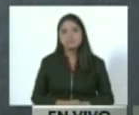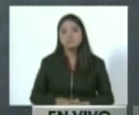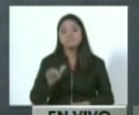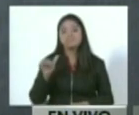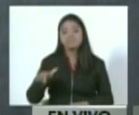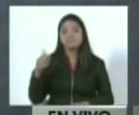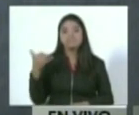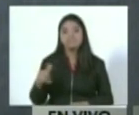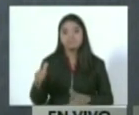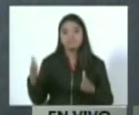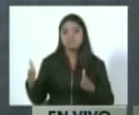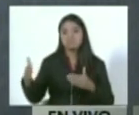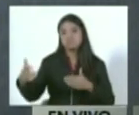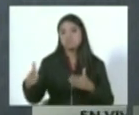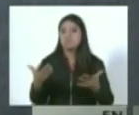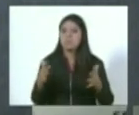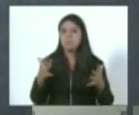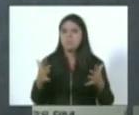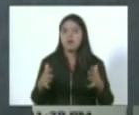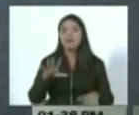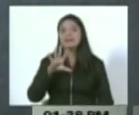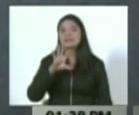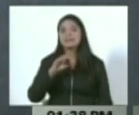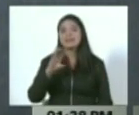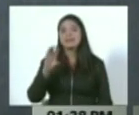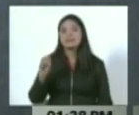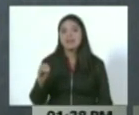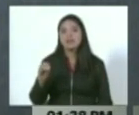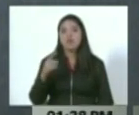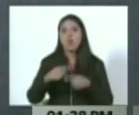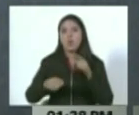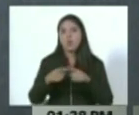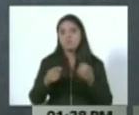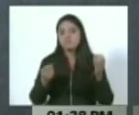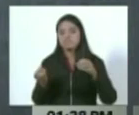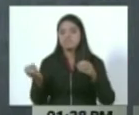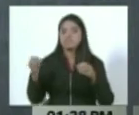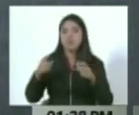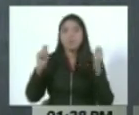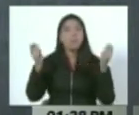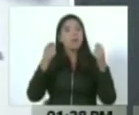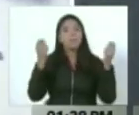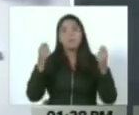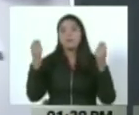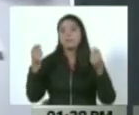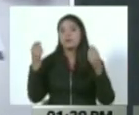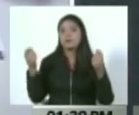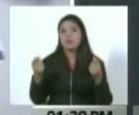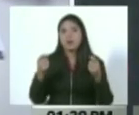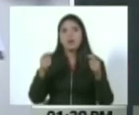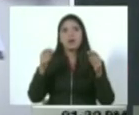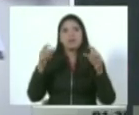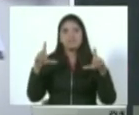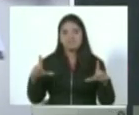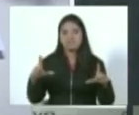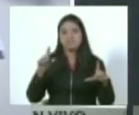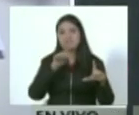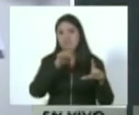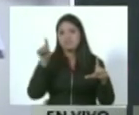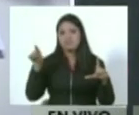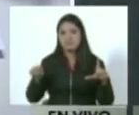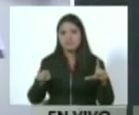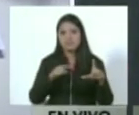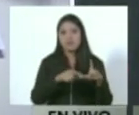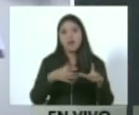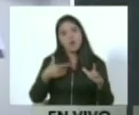contentiva de aproximadamente 500 trozos de papel panfleto con la siguiente inscripción: